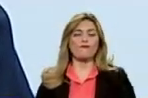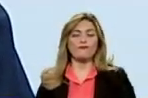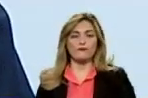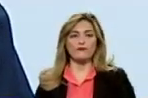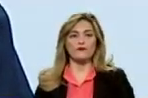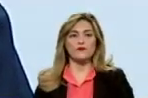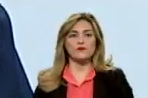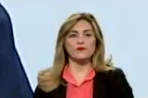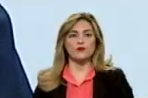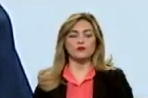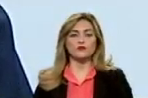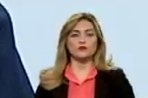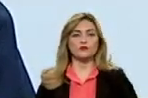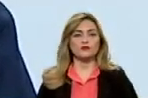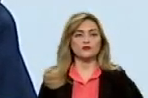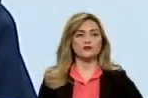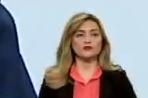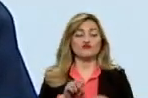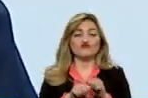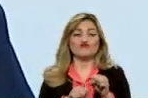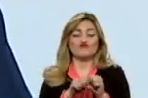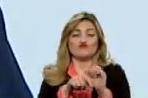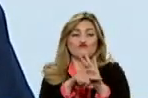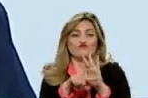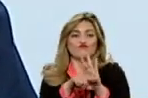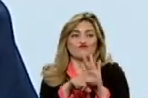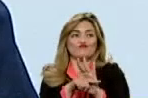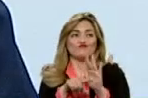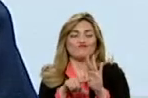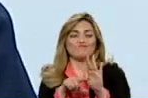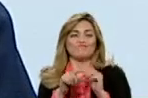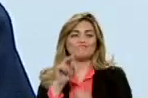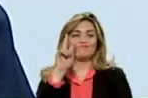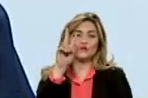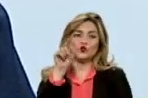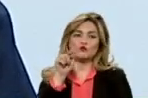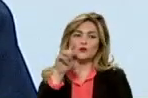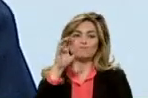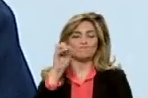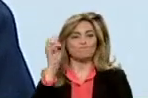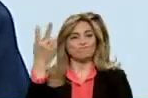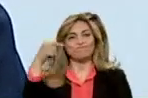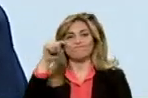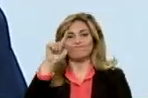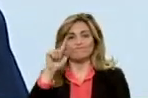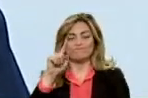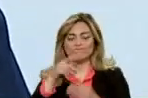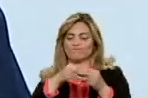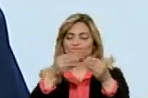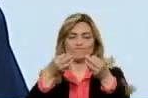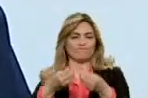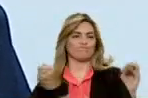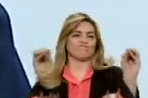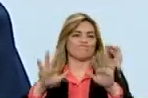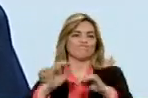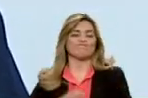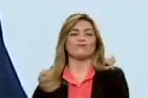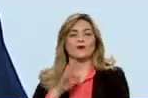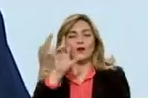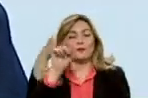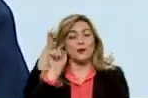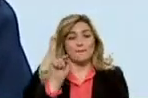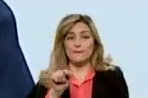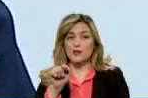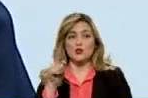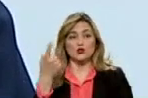va a generar una afectación por lo menos de unos 2.500 millones de dólares más, 3.000 millones de dólares más para cerrar